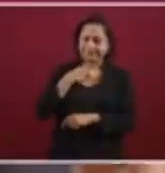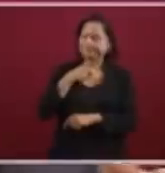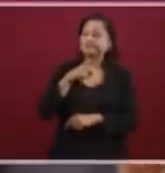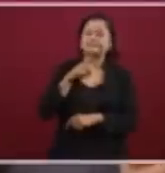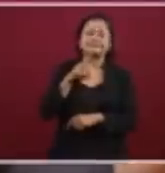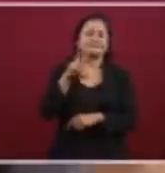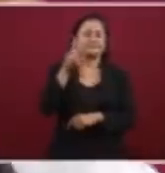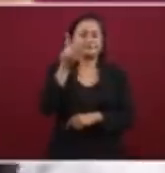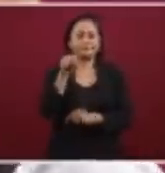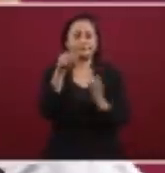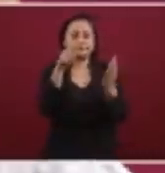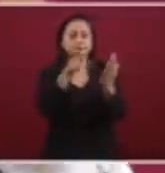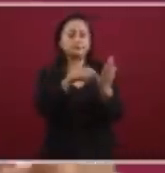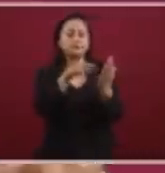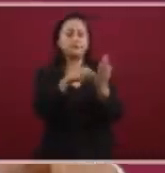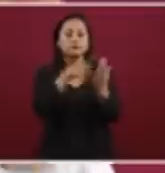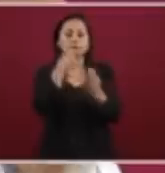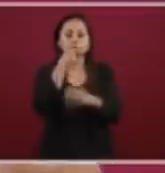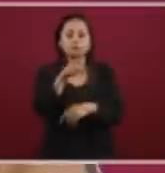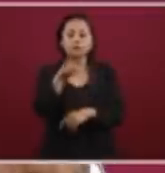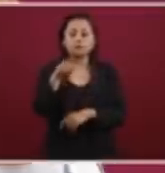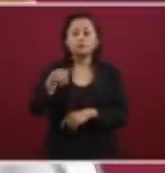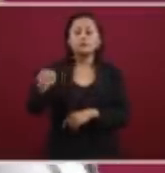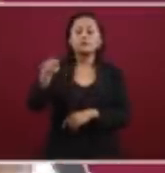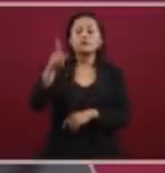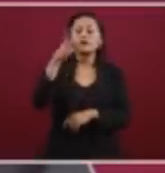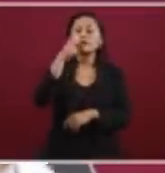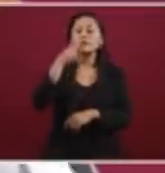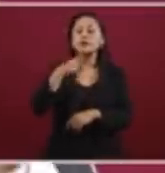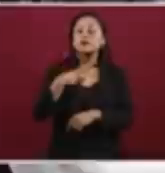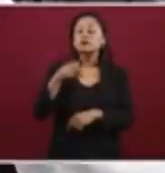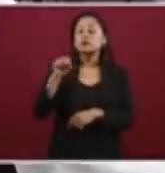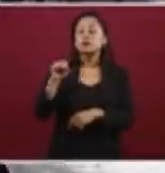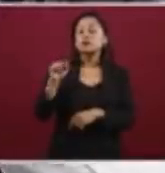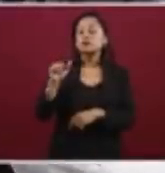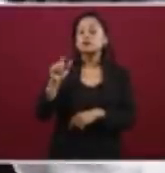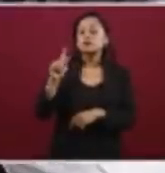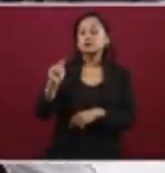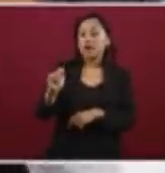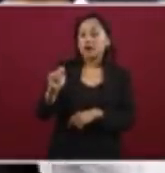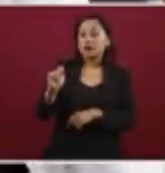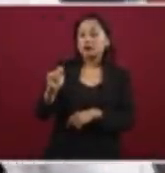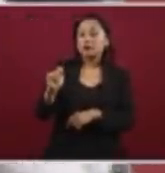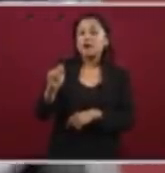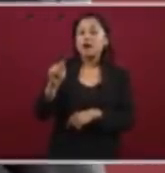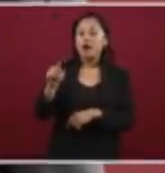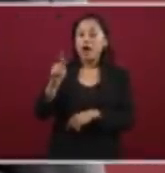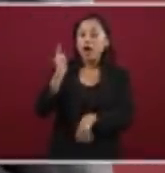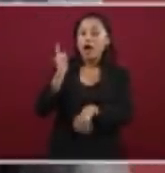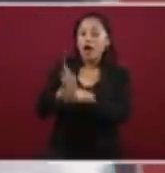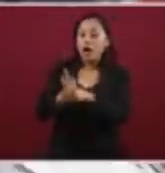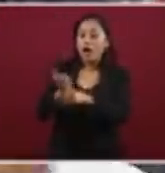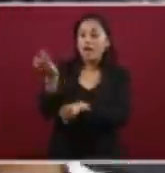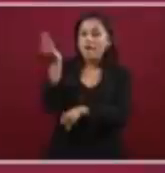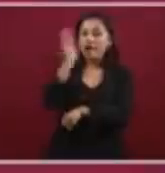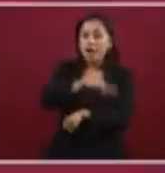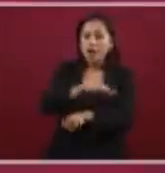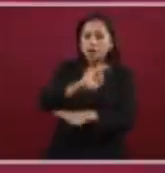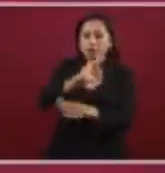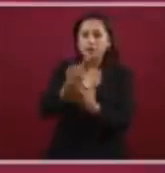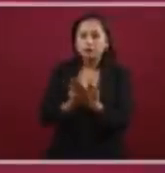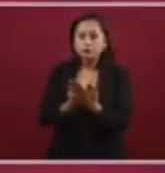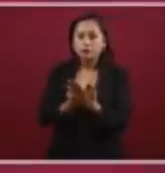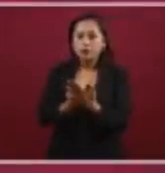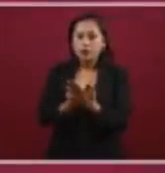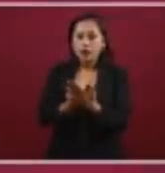declaraba de que alguien estaba utilizando facturas falsas y de inmediato éste